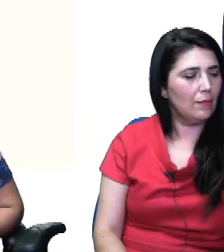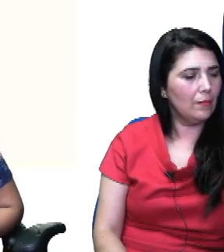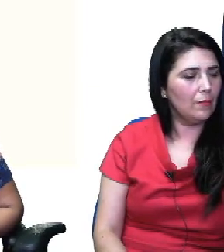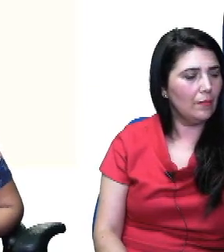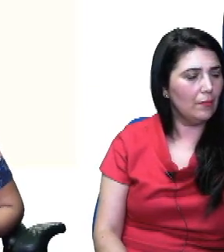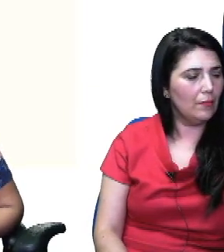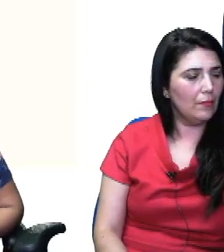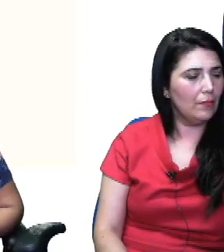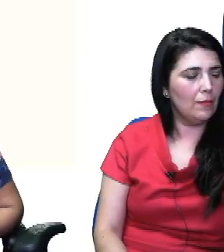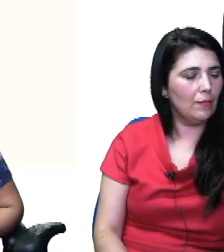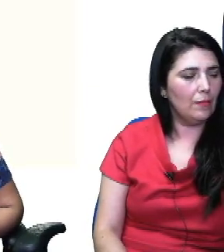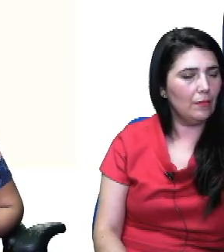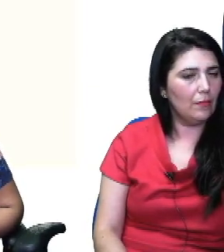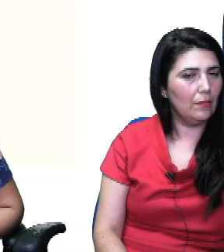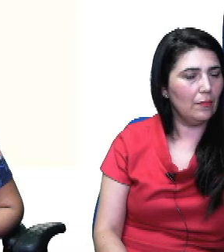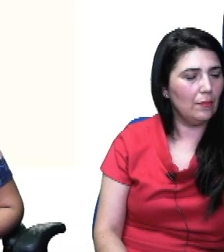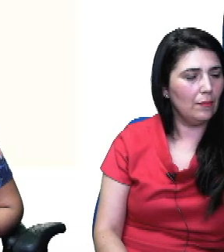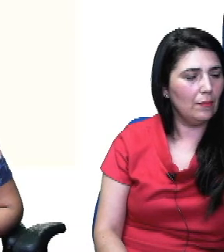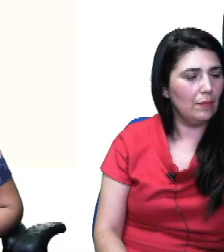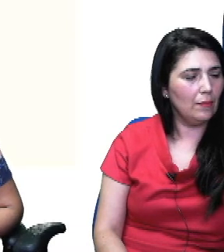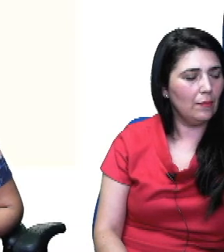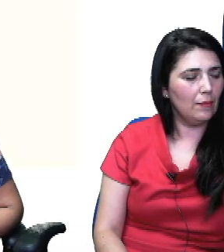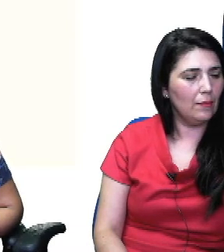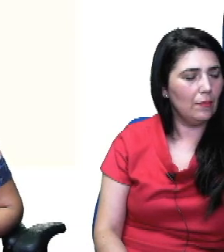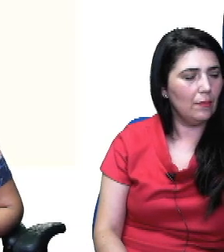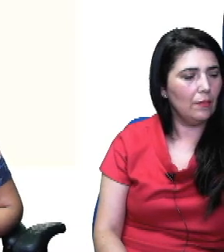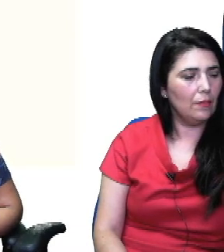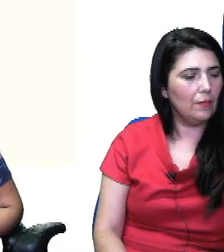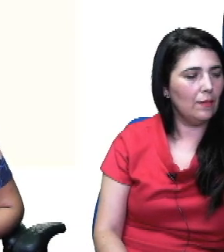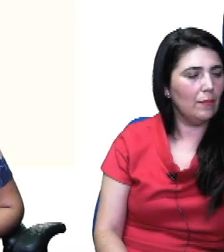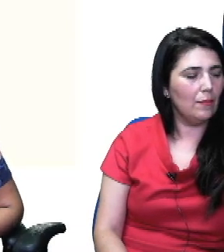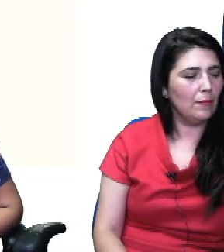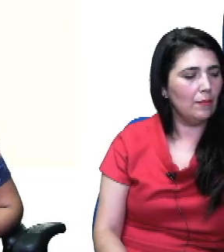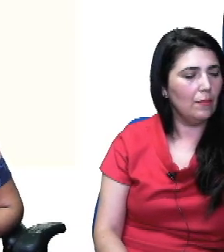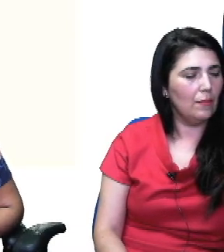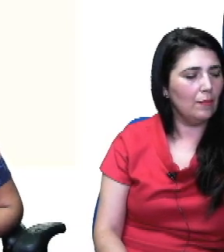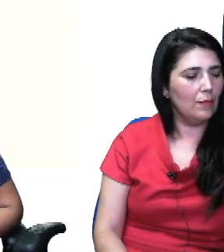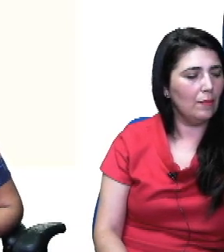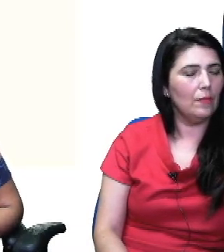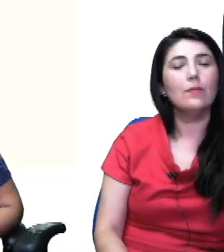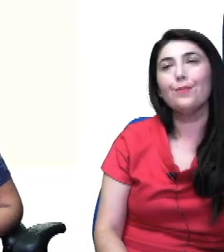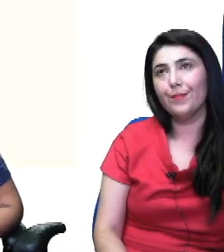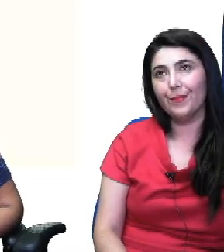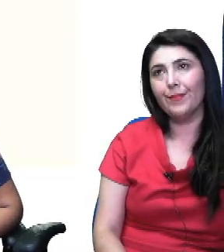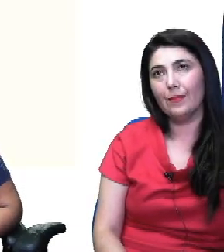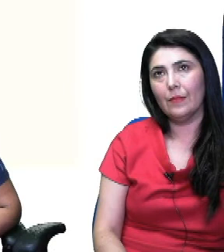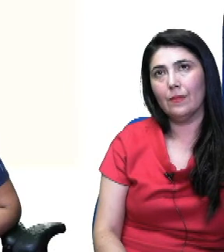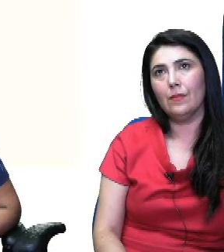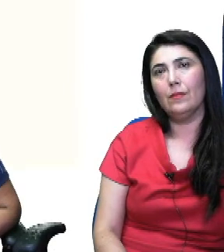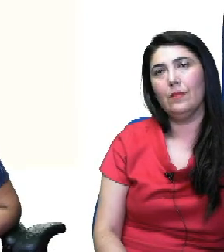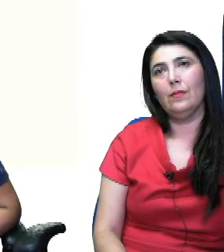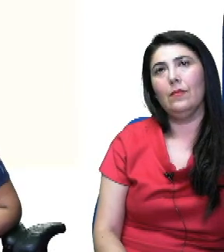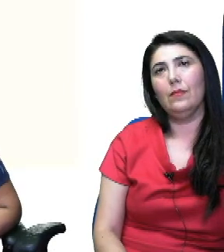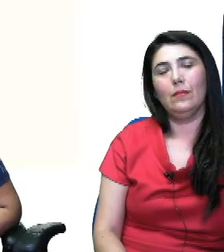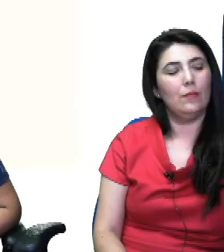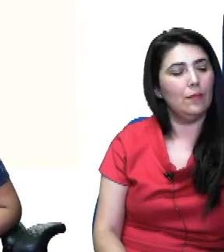esto esté presente para toda la población, y vemos como en la punta de la pirámide el acceso a servicios especializados va a ser para un porcentaje menor de la